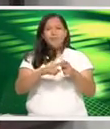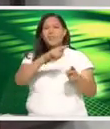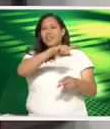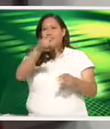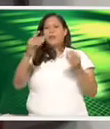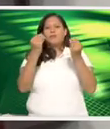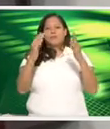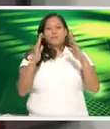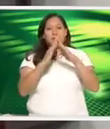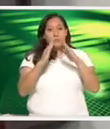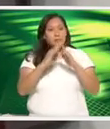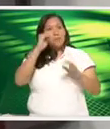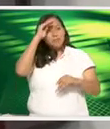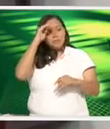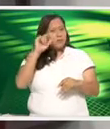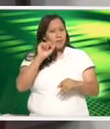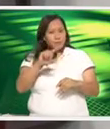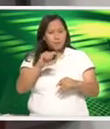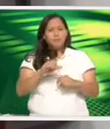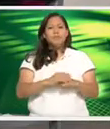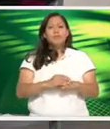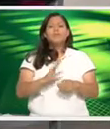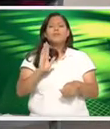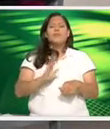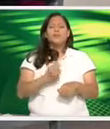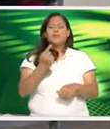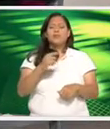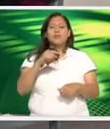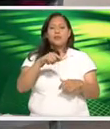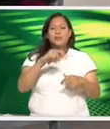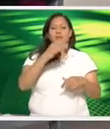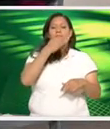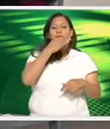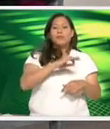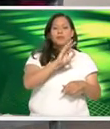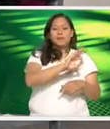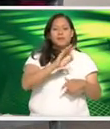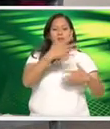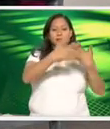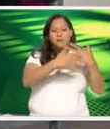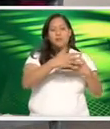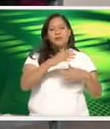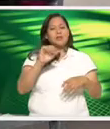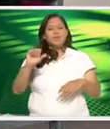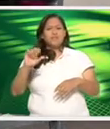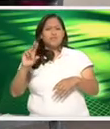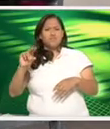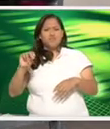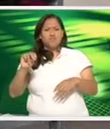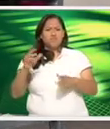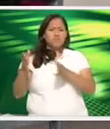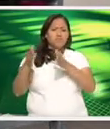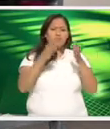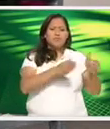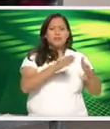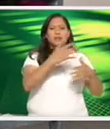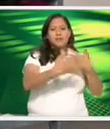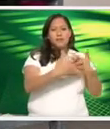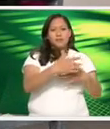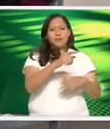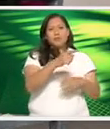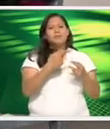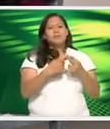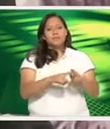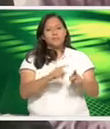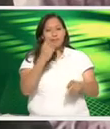imagino, en casa piensan lo mismo. ¿Por qué celebrar el 15 y no el 16? De ahí comienza, yo creo que todo. Claro, mira,